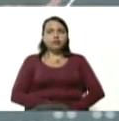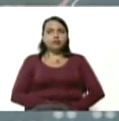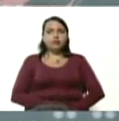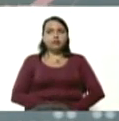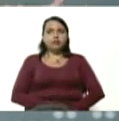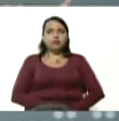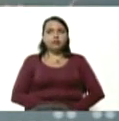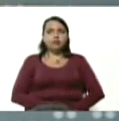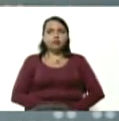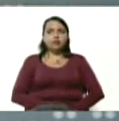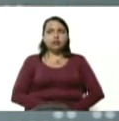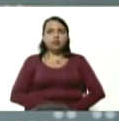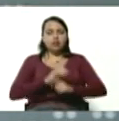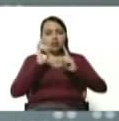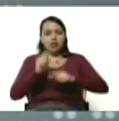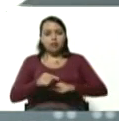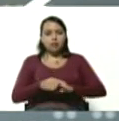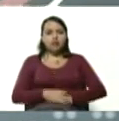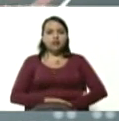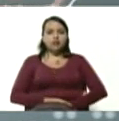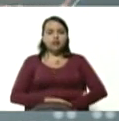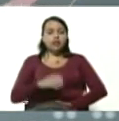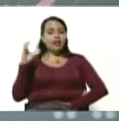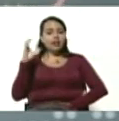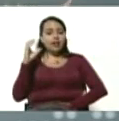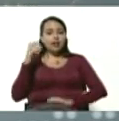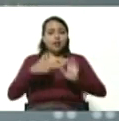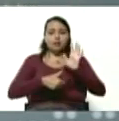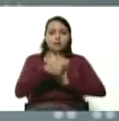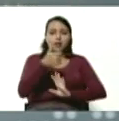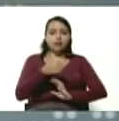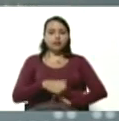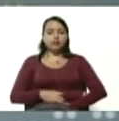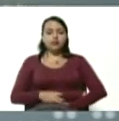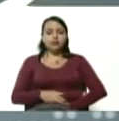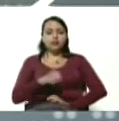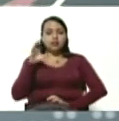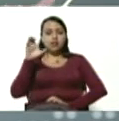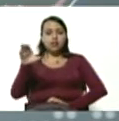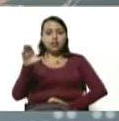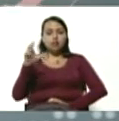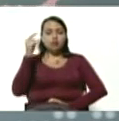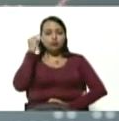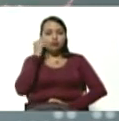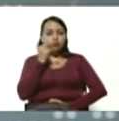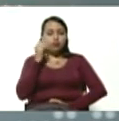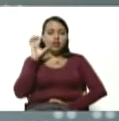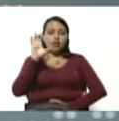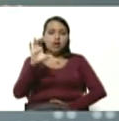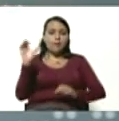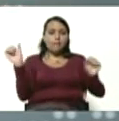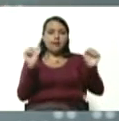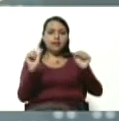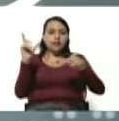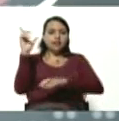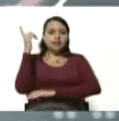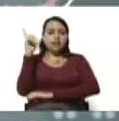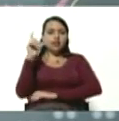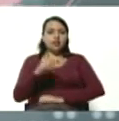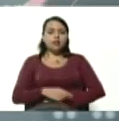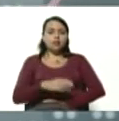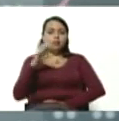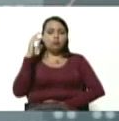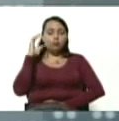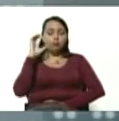casos en el distrito capital, en el estado de Sucre, el estado de Mérida, el estado de Lara, el estado de